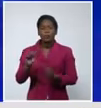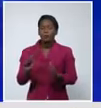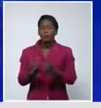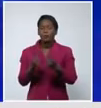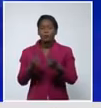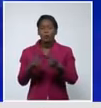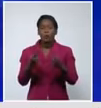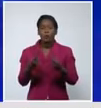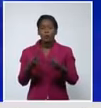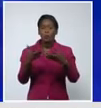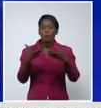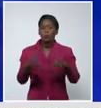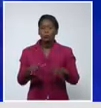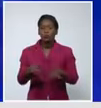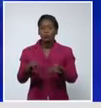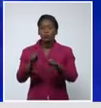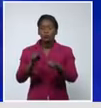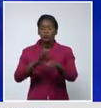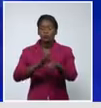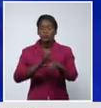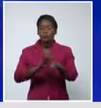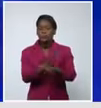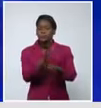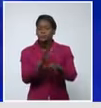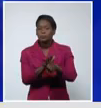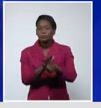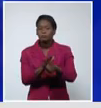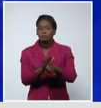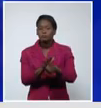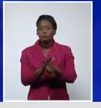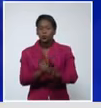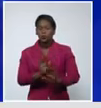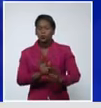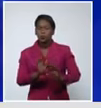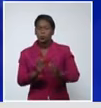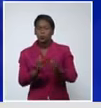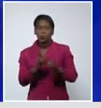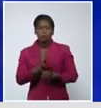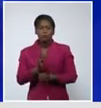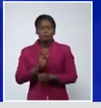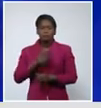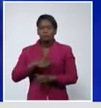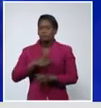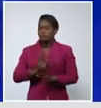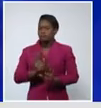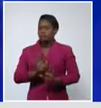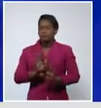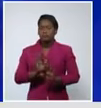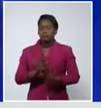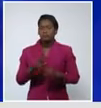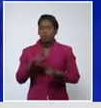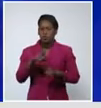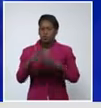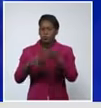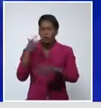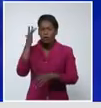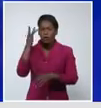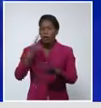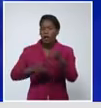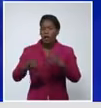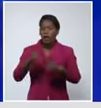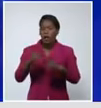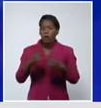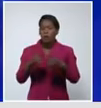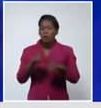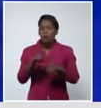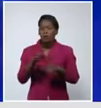pan se puede adquirir, se puede contagiar con la COVID-19. ¿Esto cuánto tiene de psicológico, cuánto tiene de cierto o van